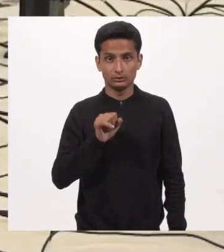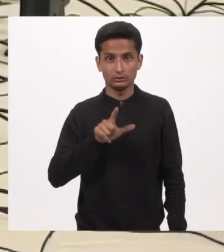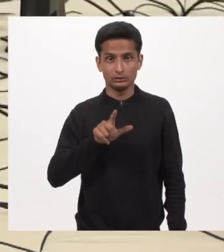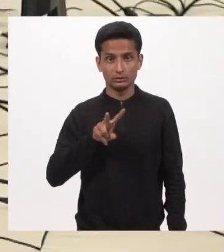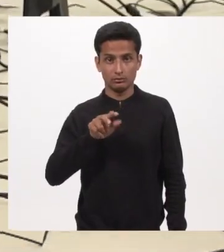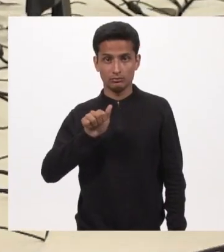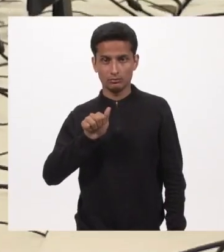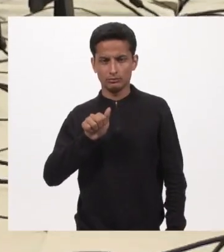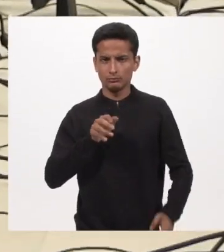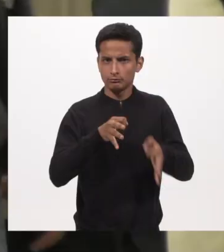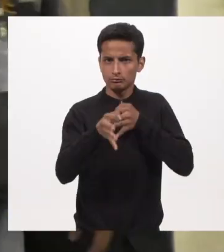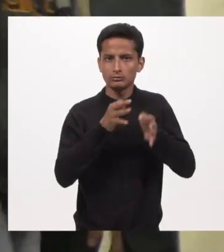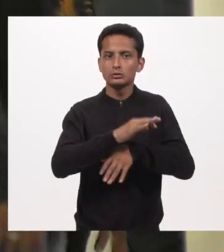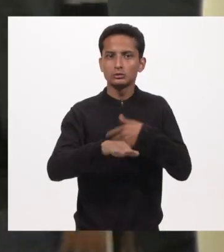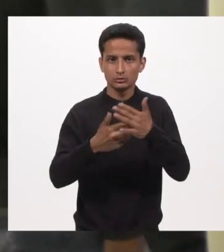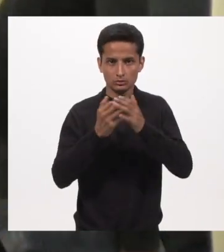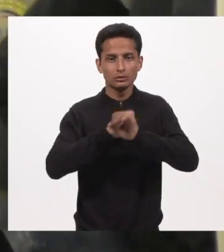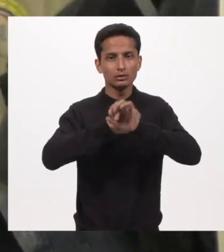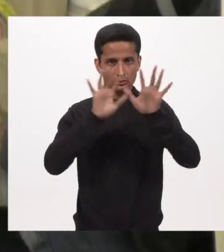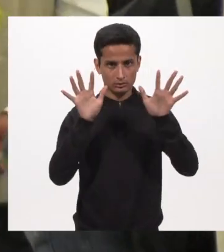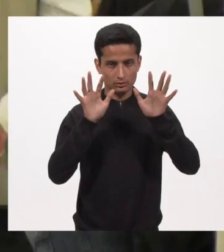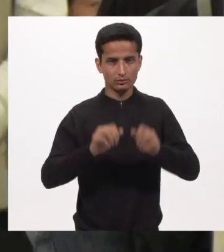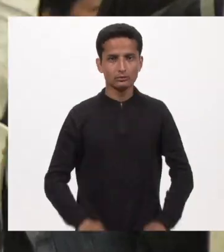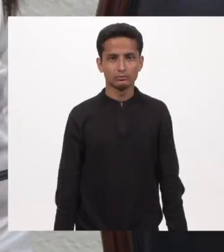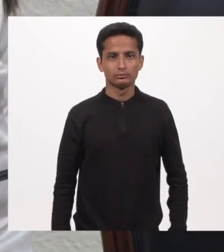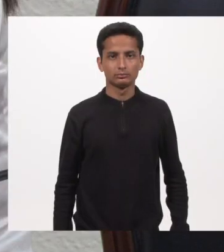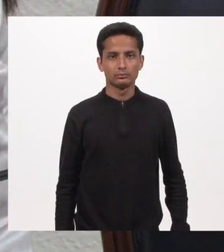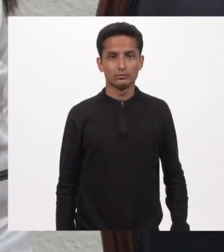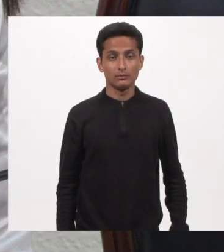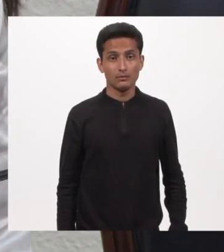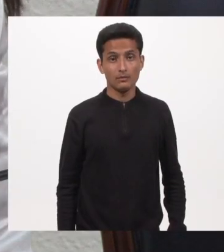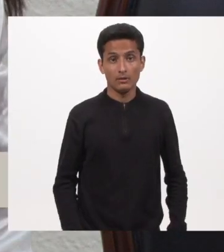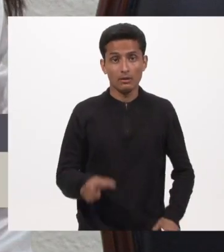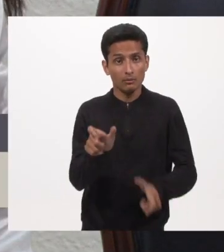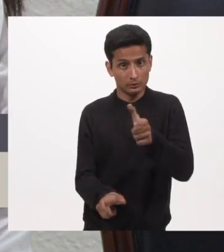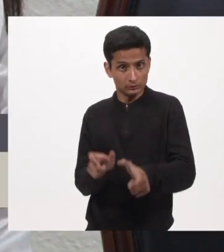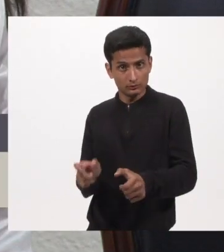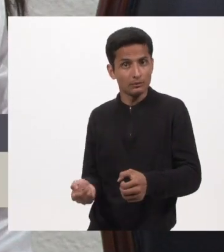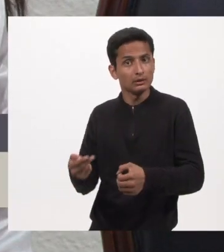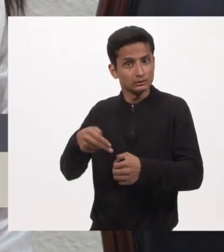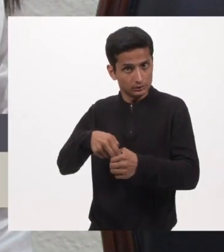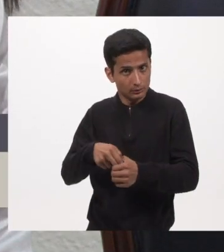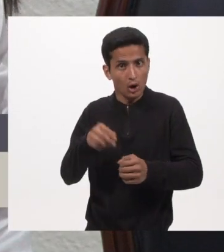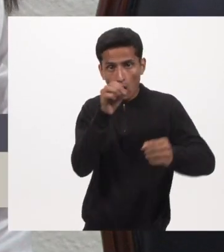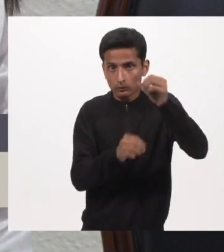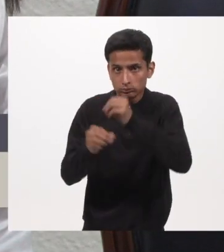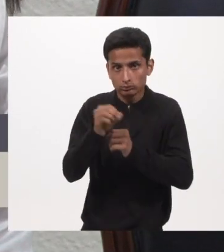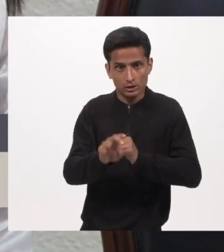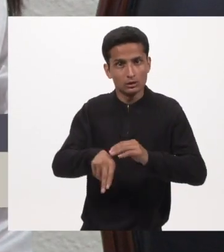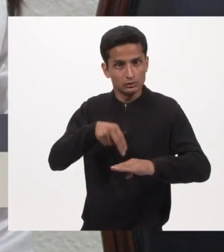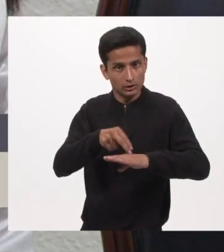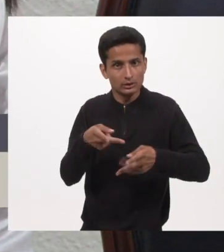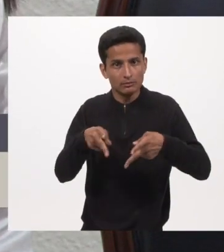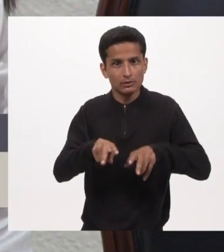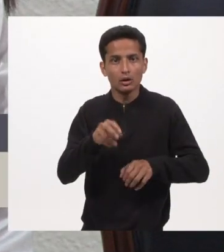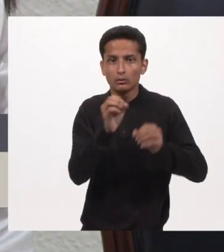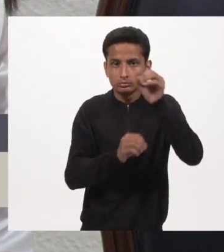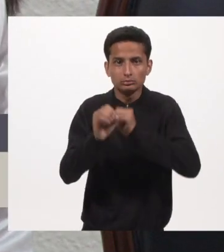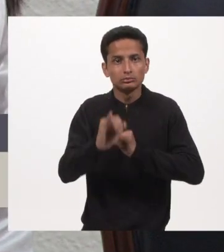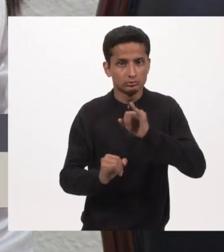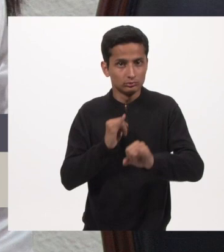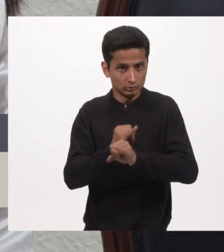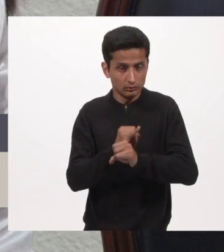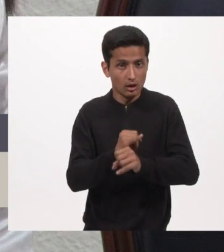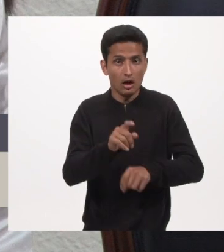Silva, destacó la transparencia de este proceso. Es la presencia de observadores nacionales e internacionales, como es el